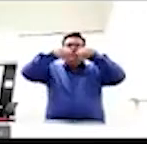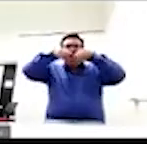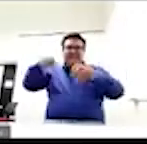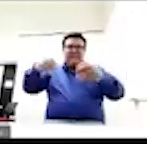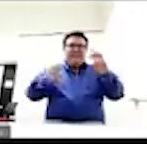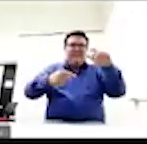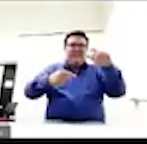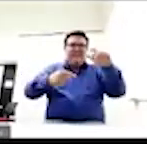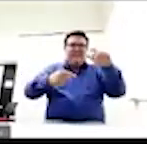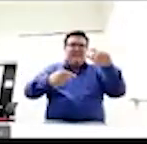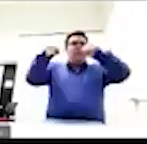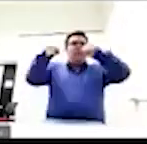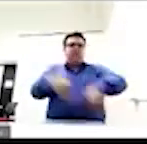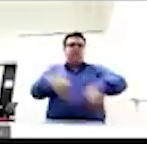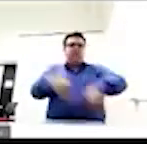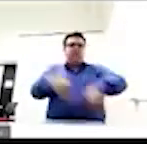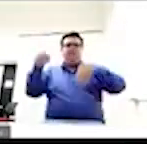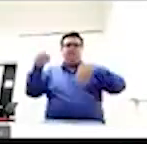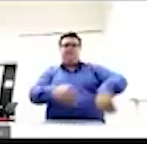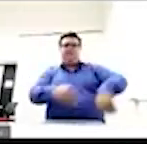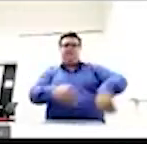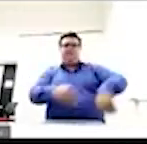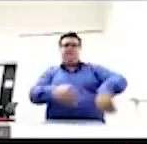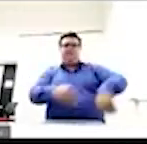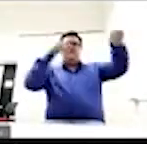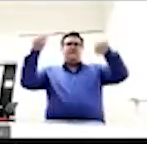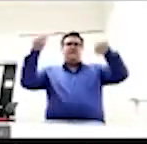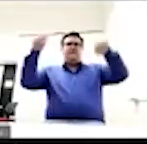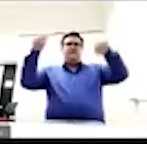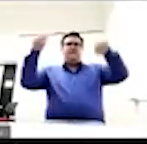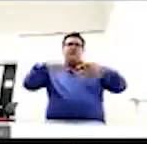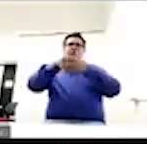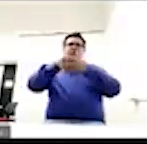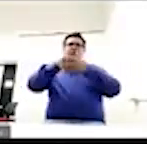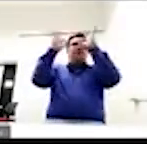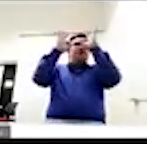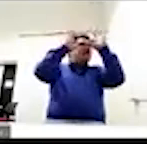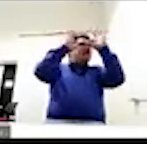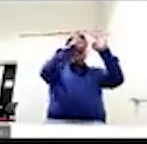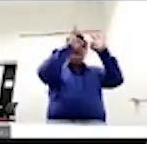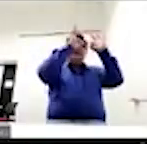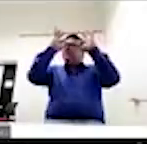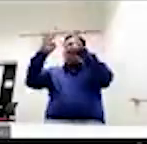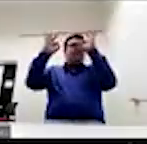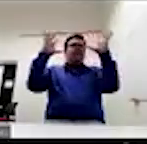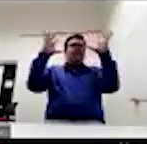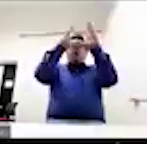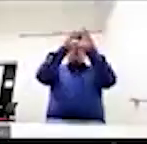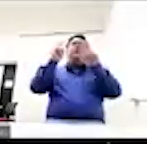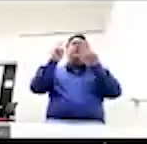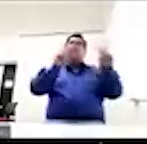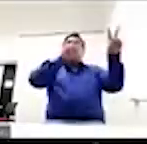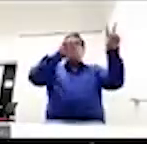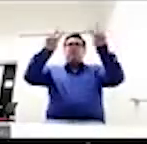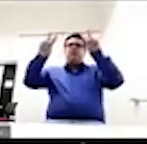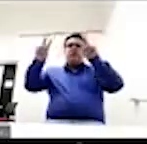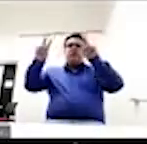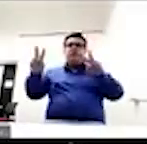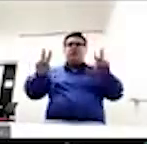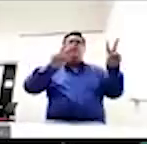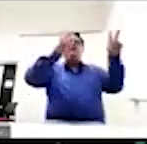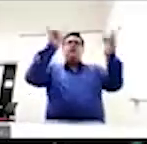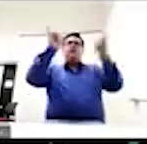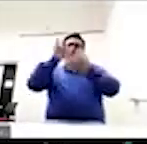gacela, ver en la oscuridad como una lechuza, observar desde arriba y tomar distancia como las